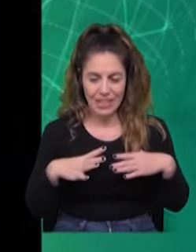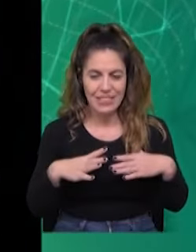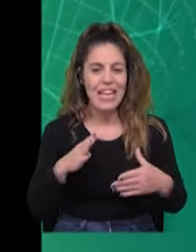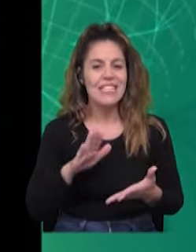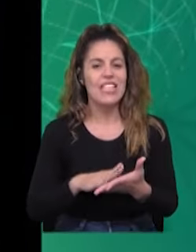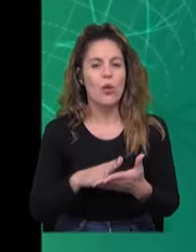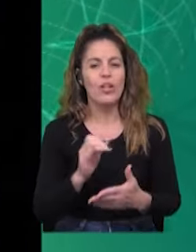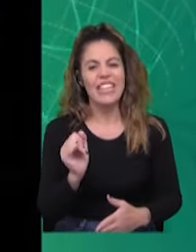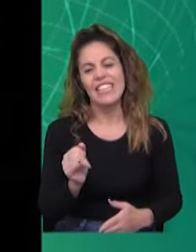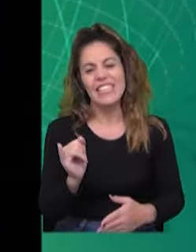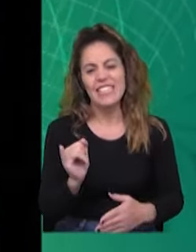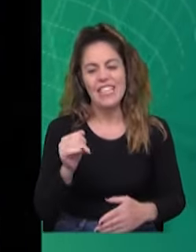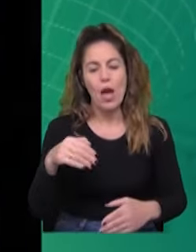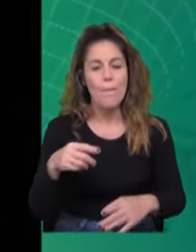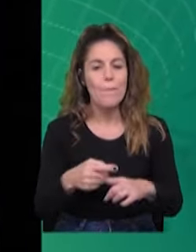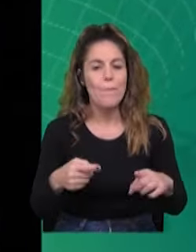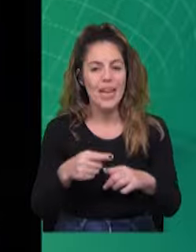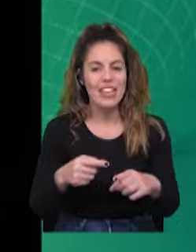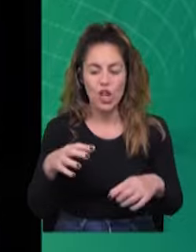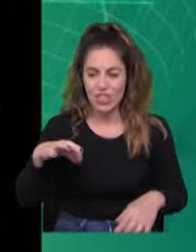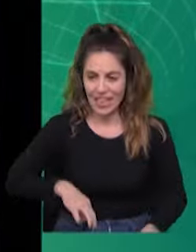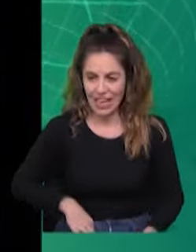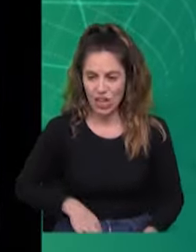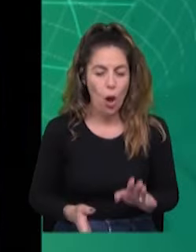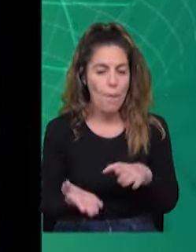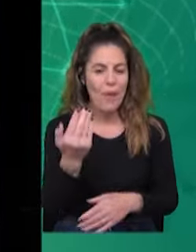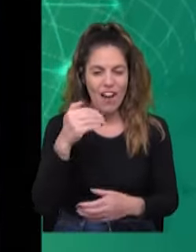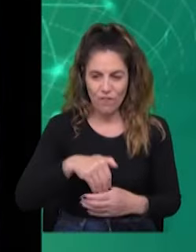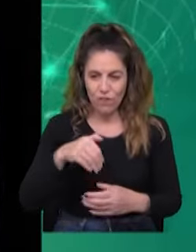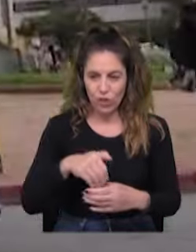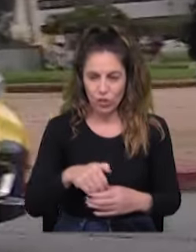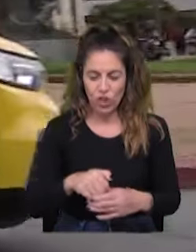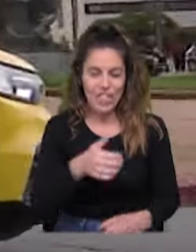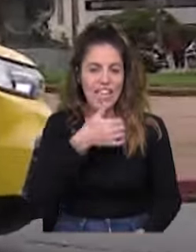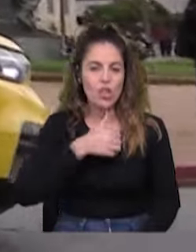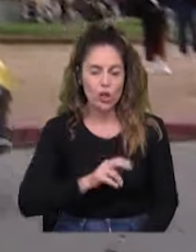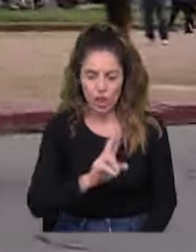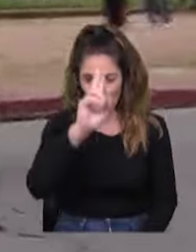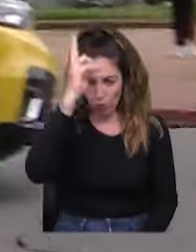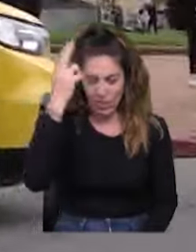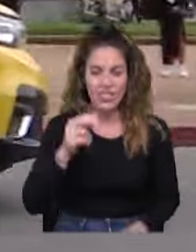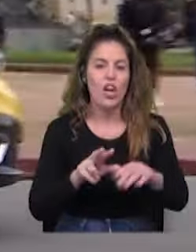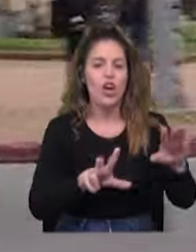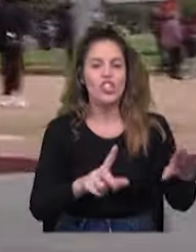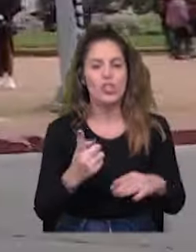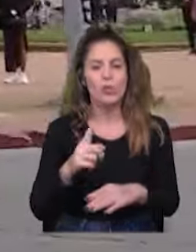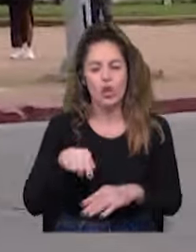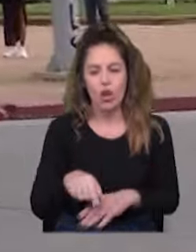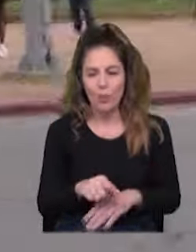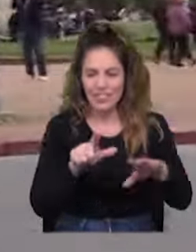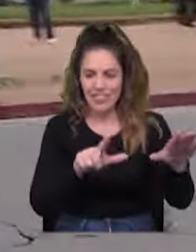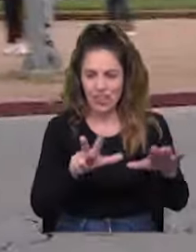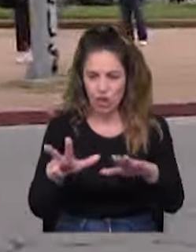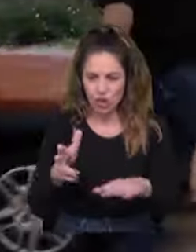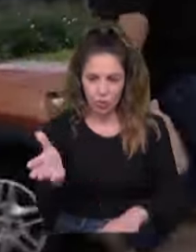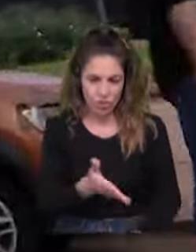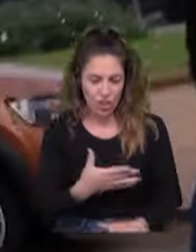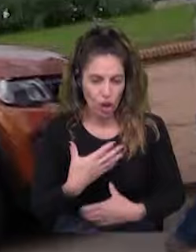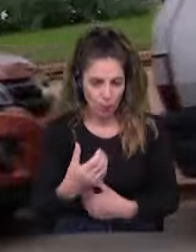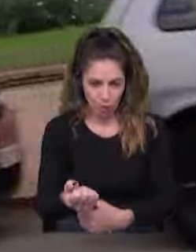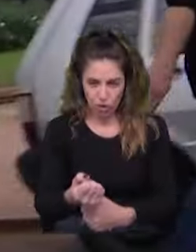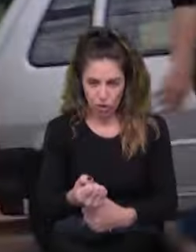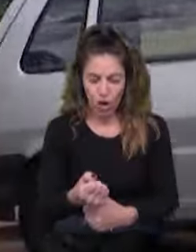salarios siendo la consulta popular que más votos cosechó en la historia uruguaya obtuvo 81,7 por de apoyo